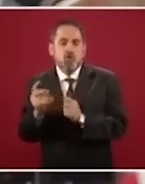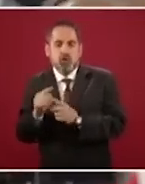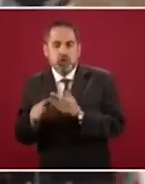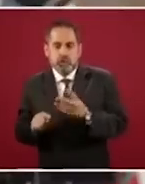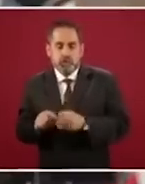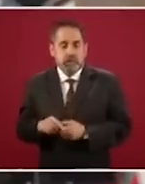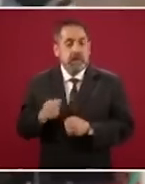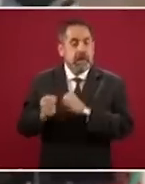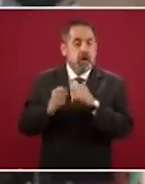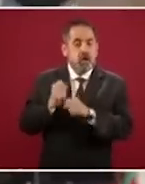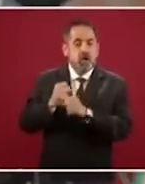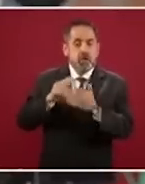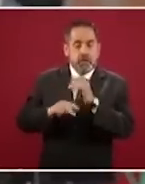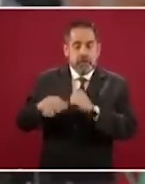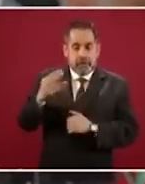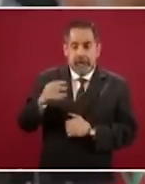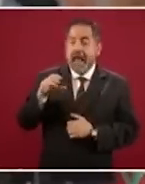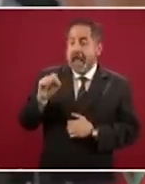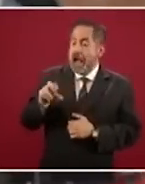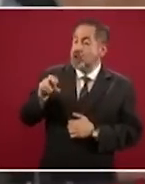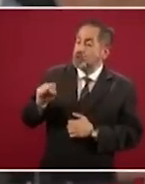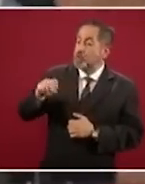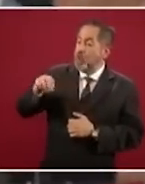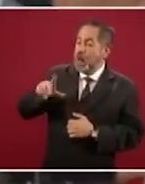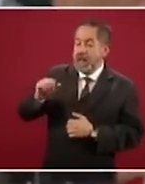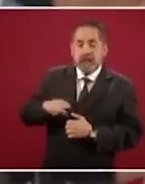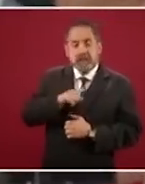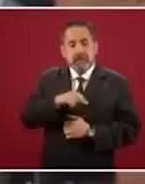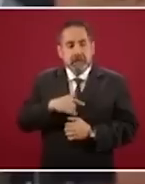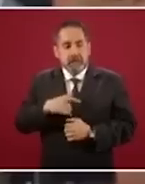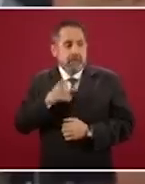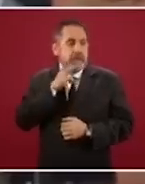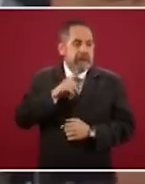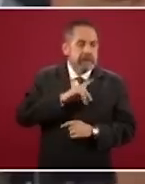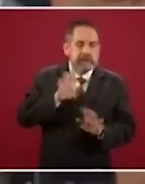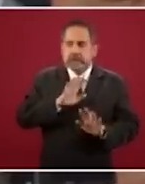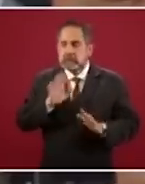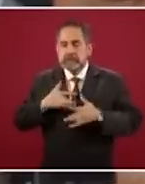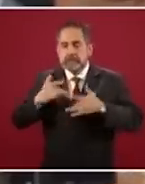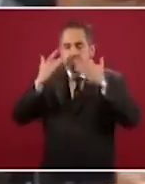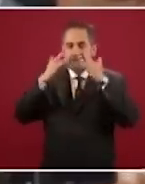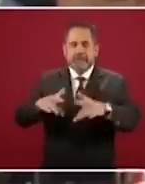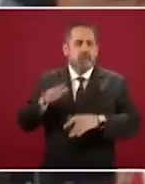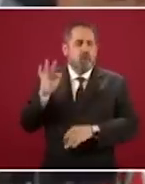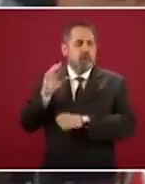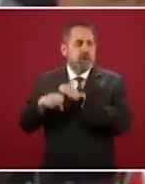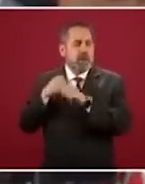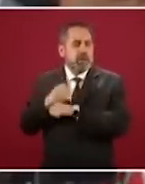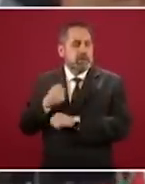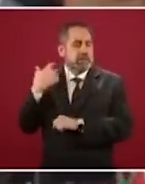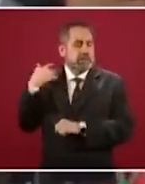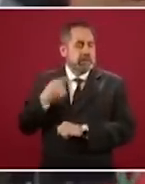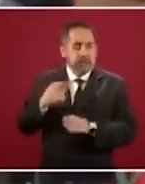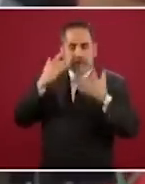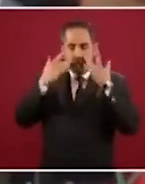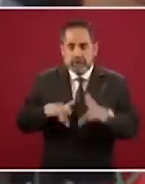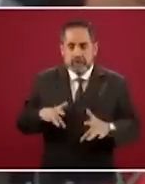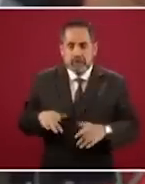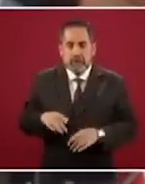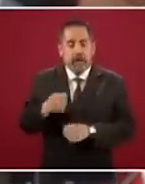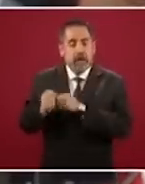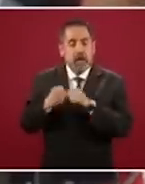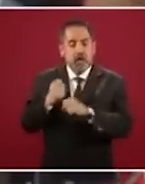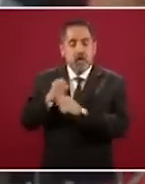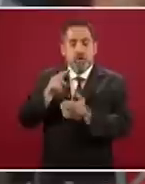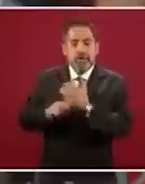el 2014, Carlos Morales Gil renuncia a Pemex después de 40 años. En el